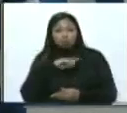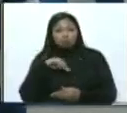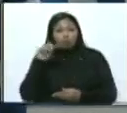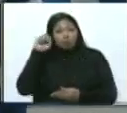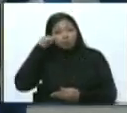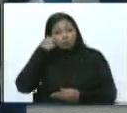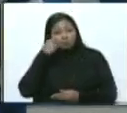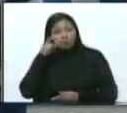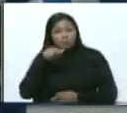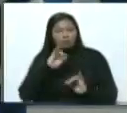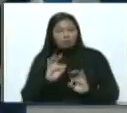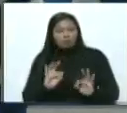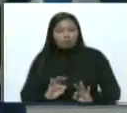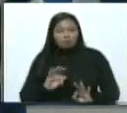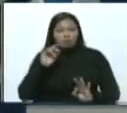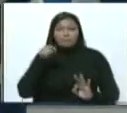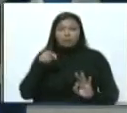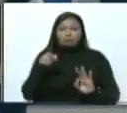que él allí,